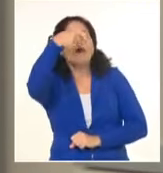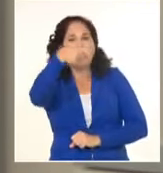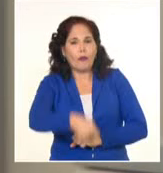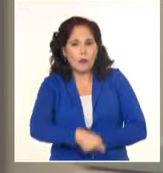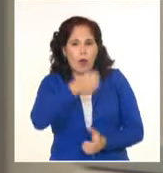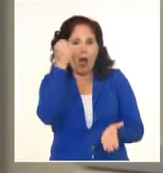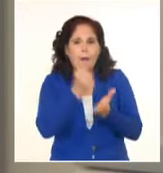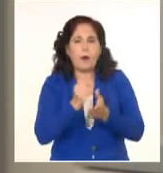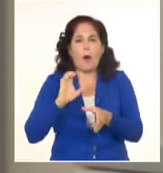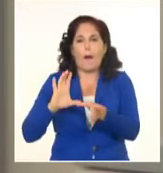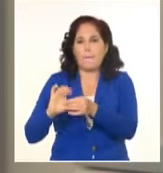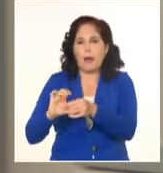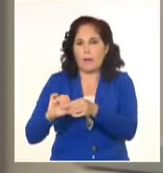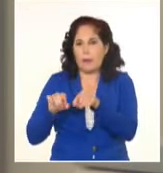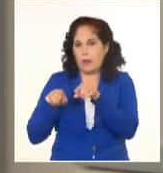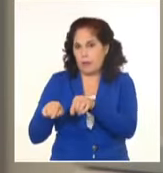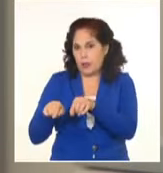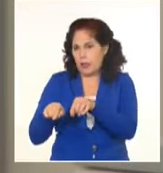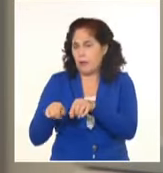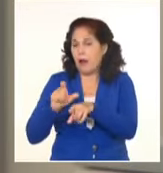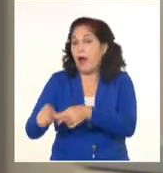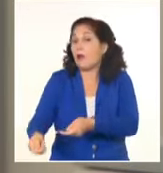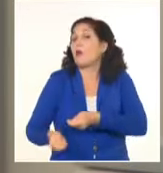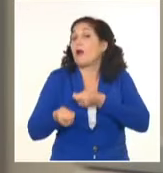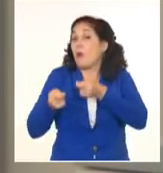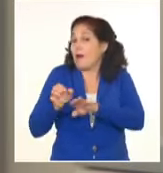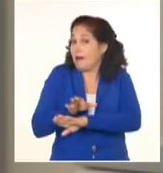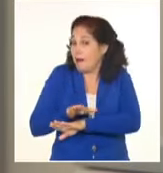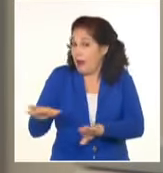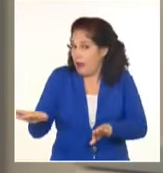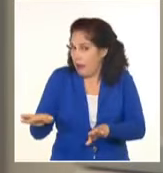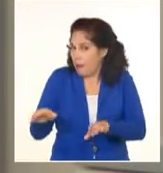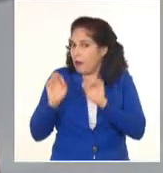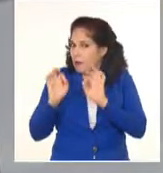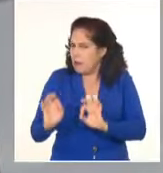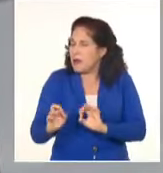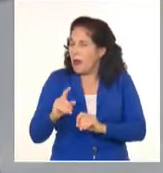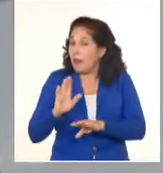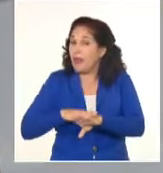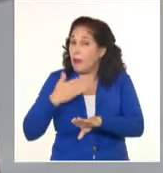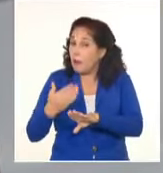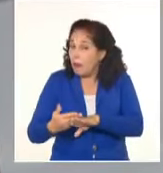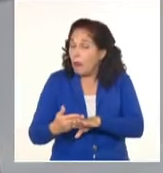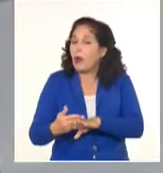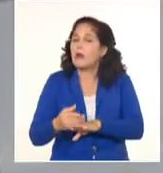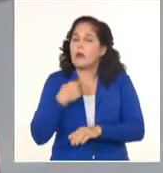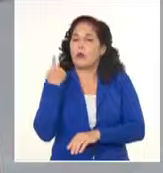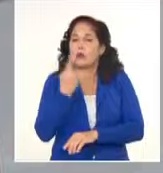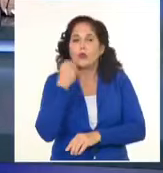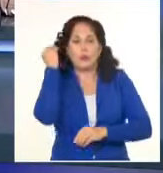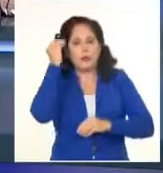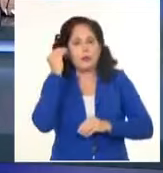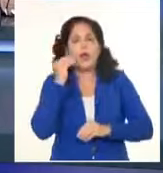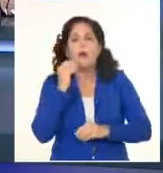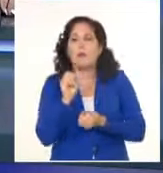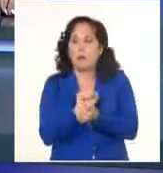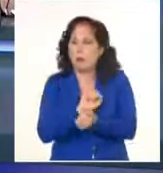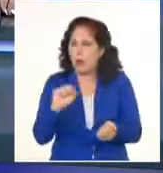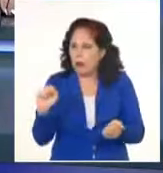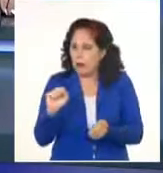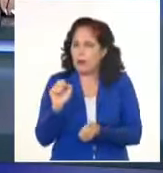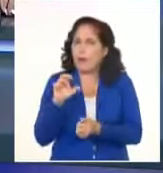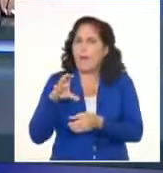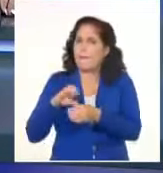las cooperativas agropecuarias. Por tanto, como parte de esa descentralización de facultad, se ha previsto este proceso. Y